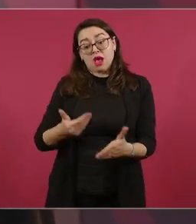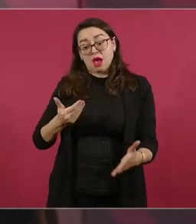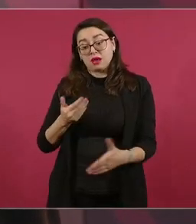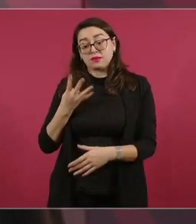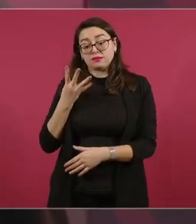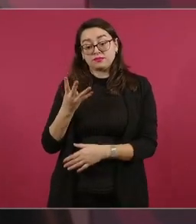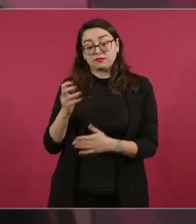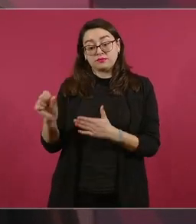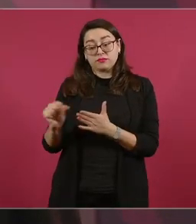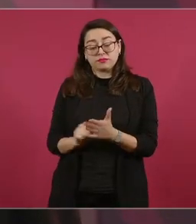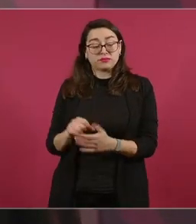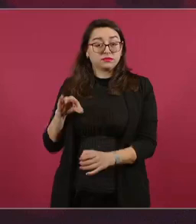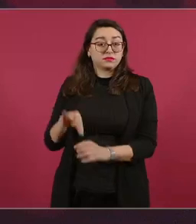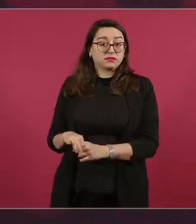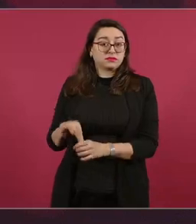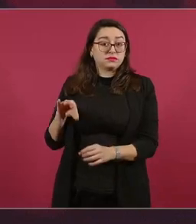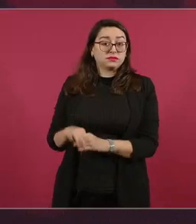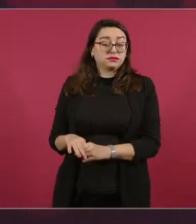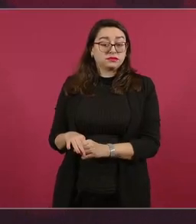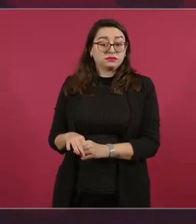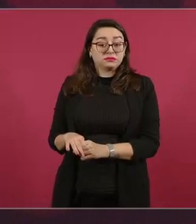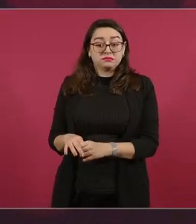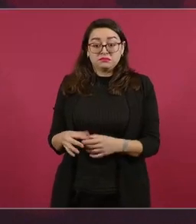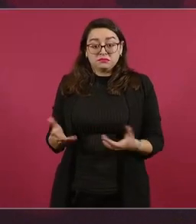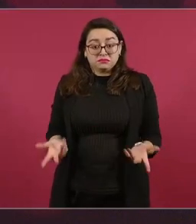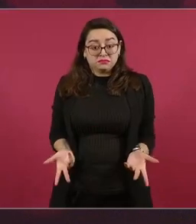Estamos a 4 de la elección. Ya.